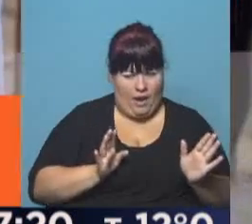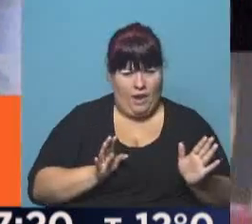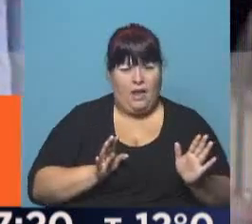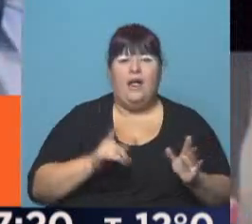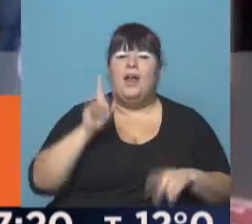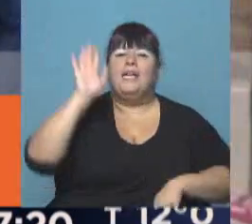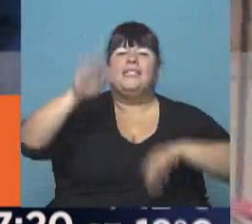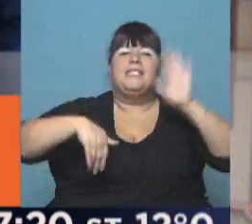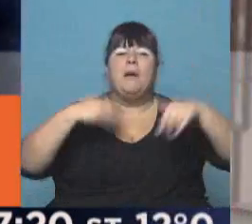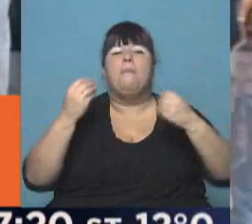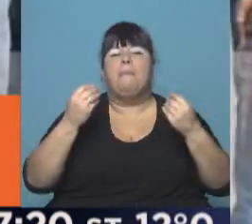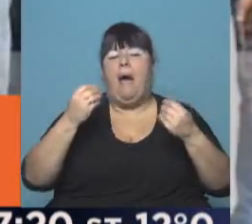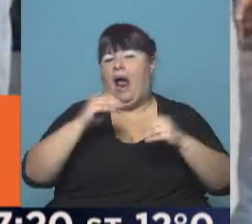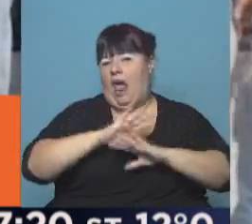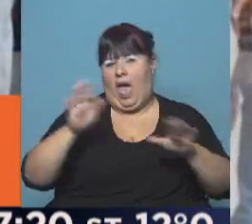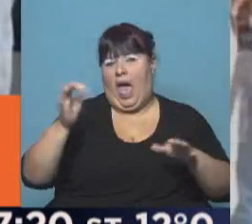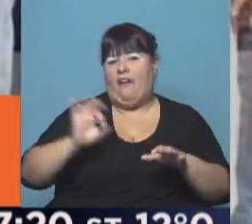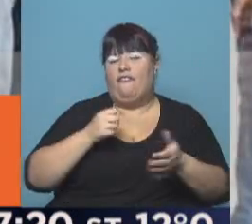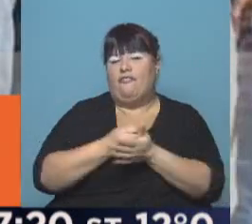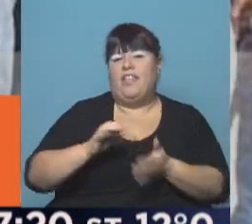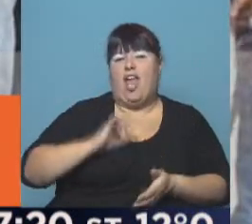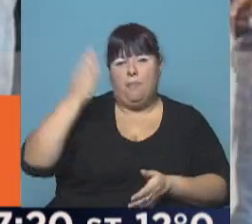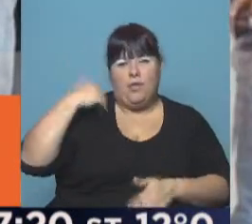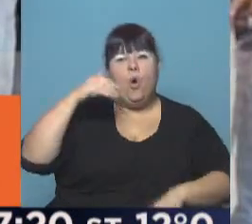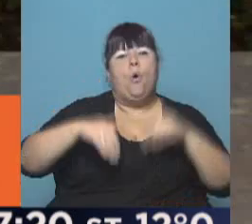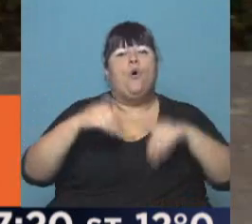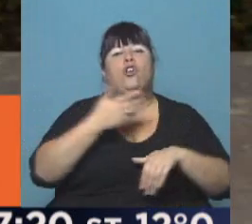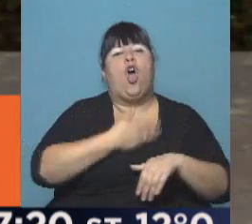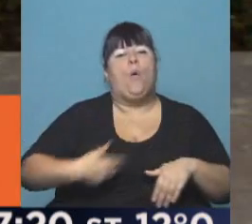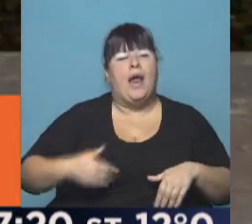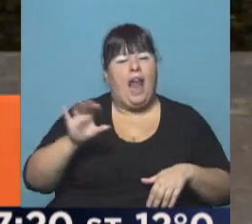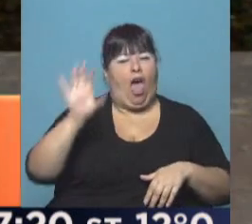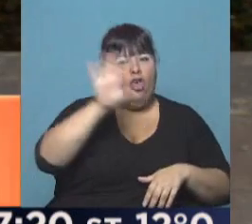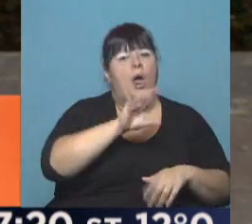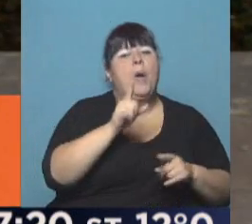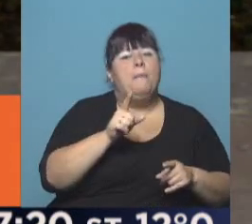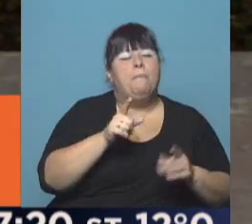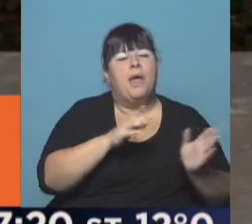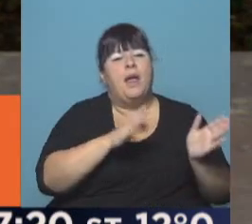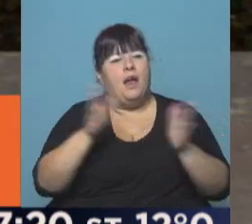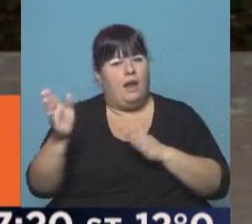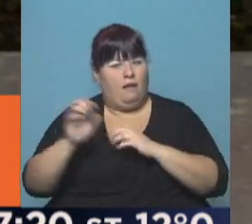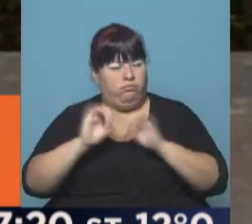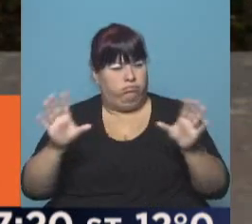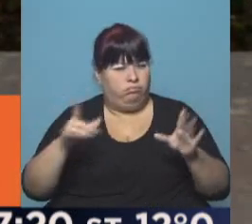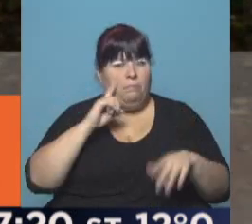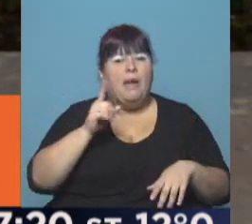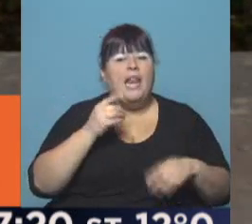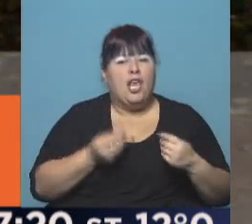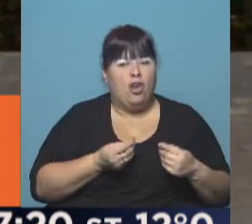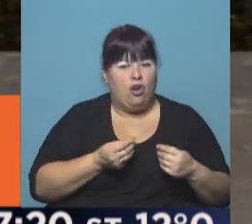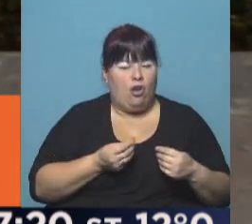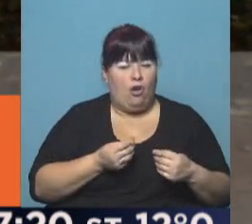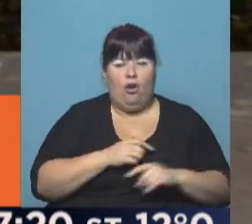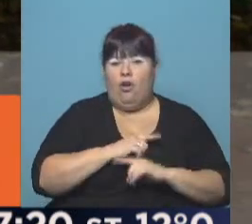Estaban convocadas para finales del año pasado una elección de gobernadores, pero se corre el terrible peligro de que no